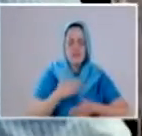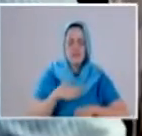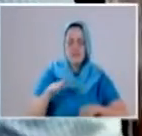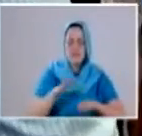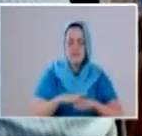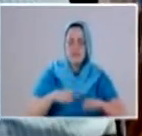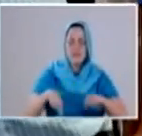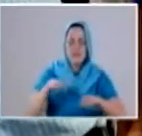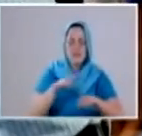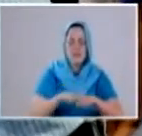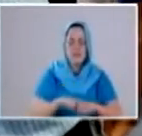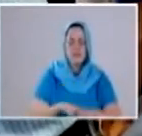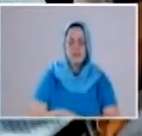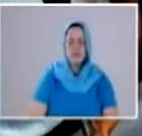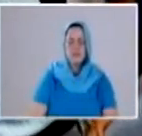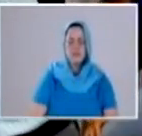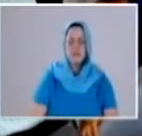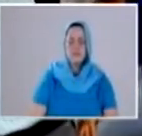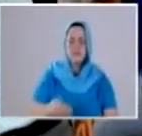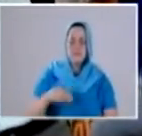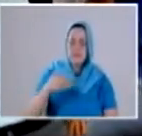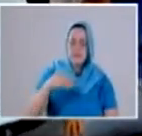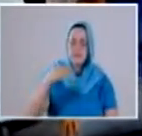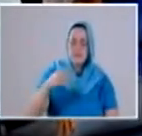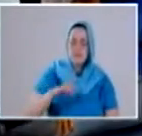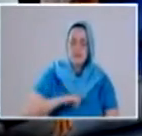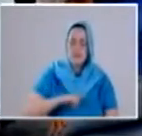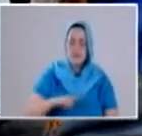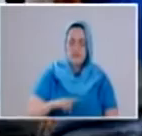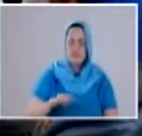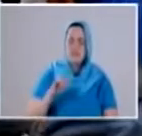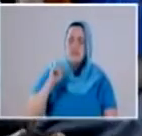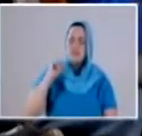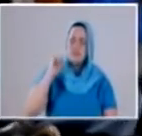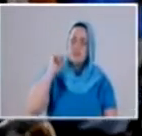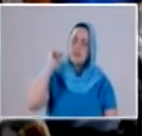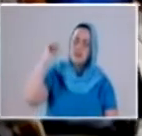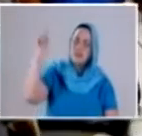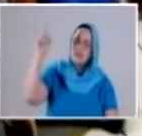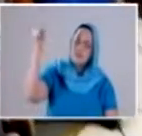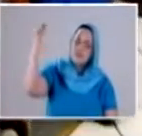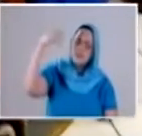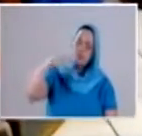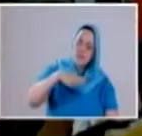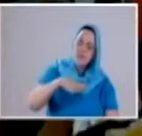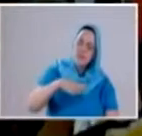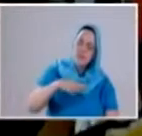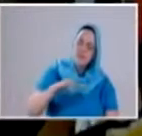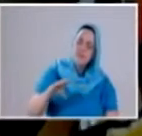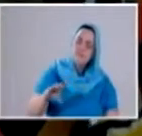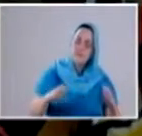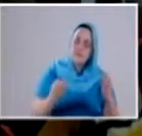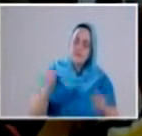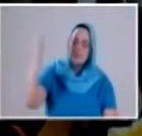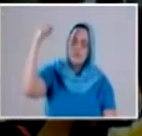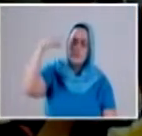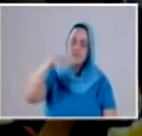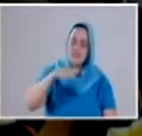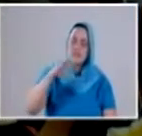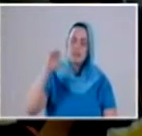sobrenaturalmente y la consecuencia sea que tú los bendigas. Así como bendijiste a